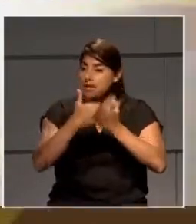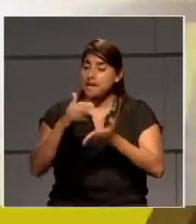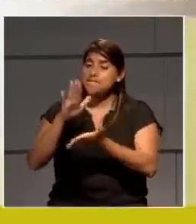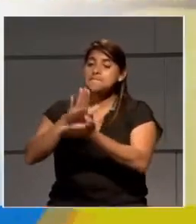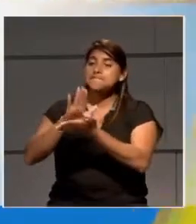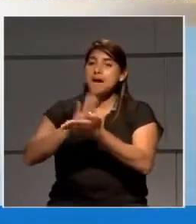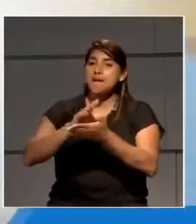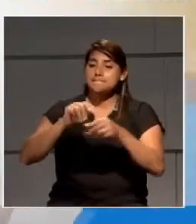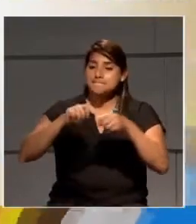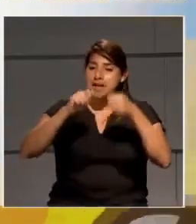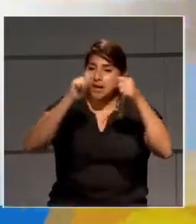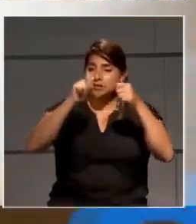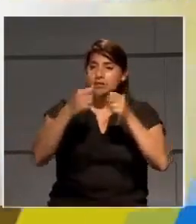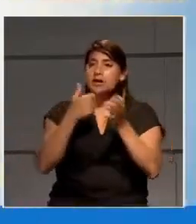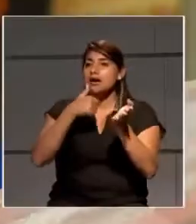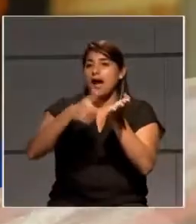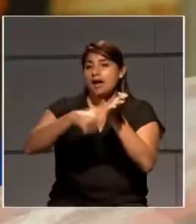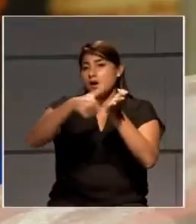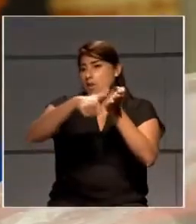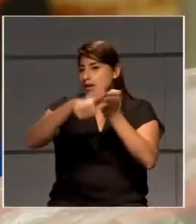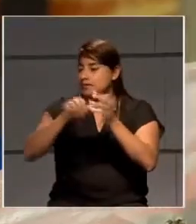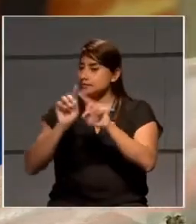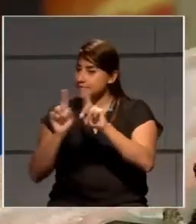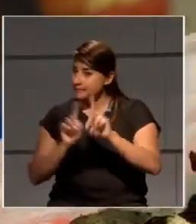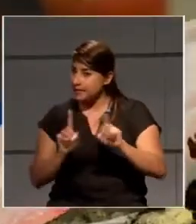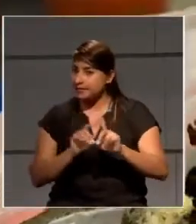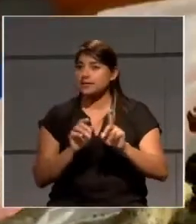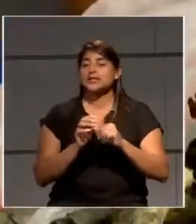papel construcción, calcomanías,